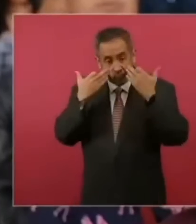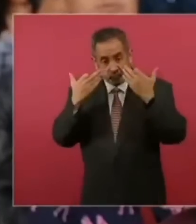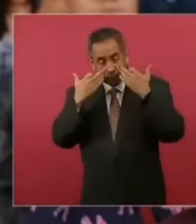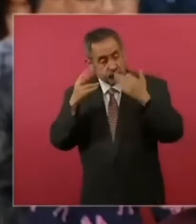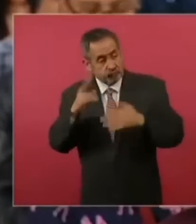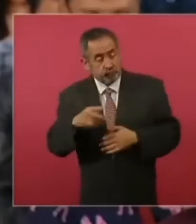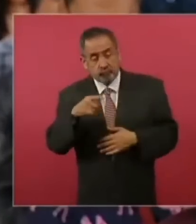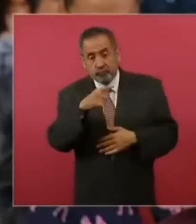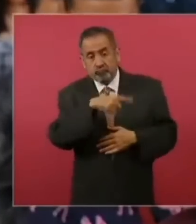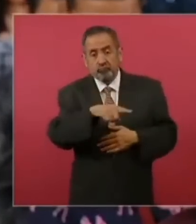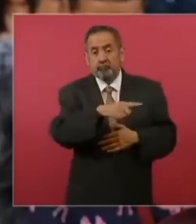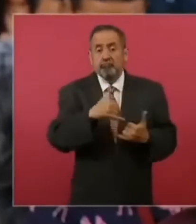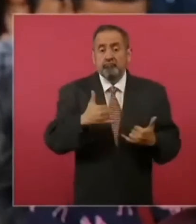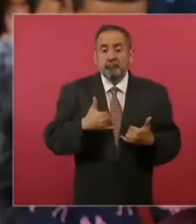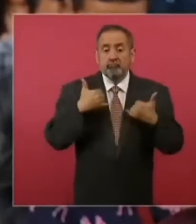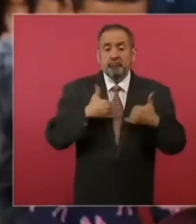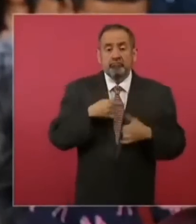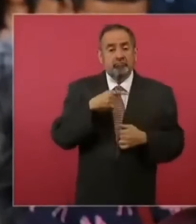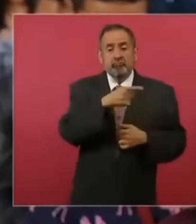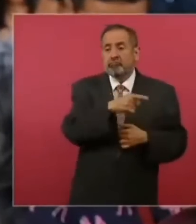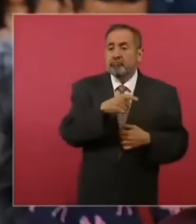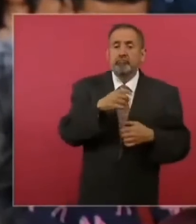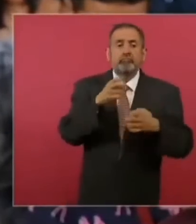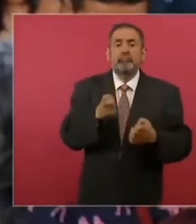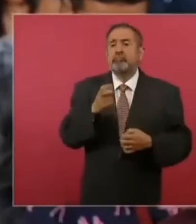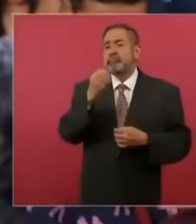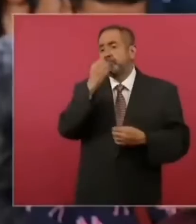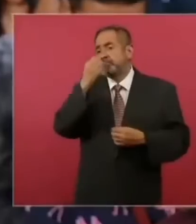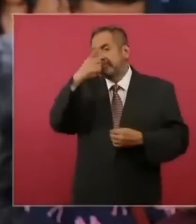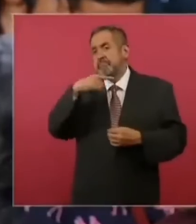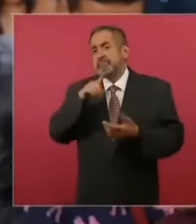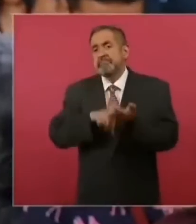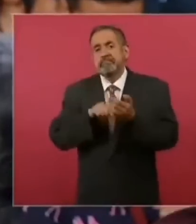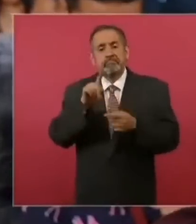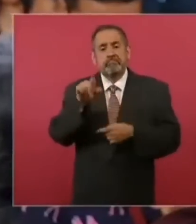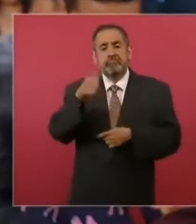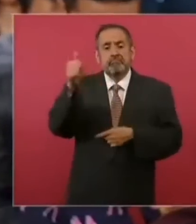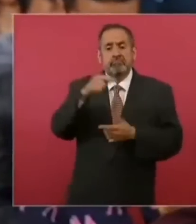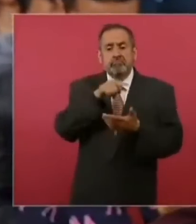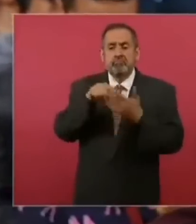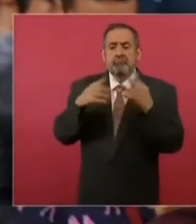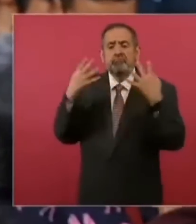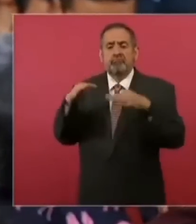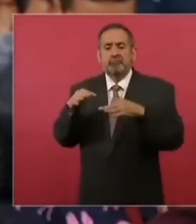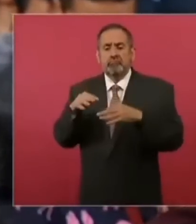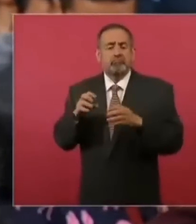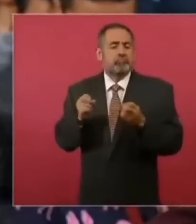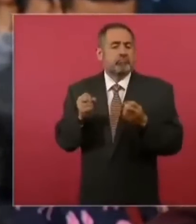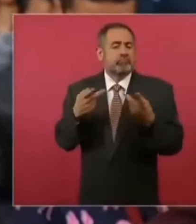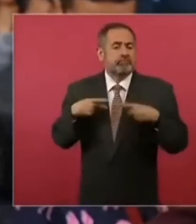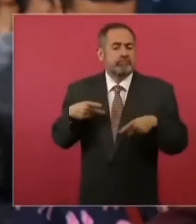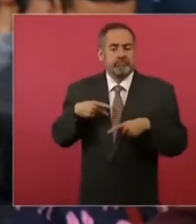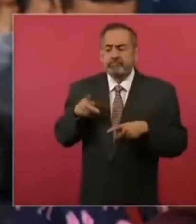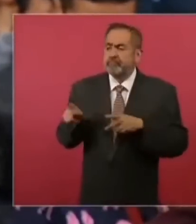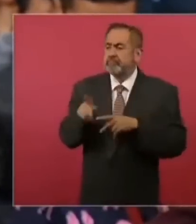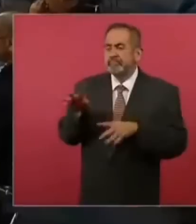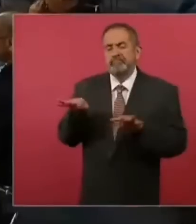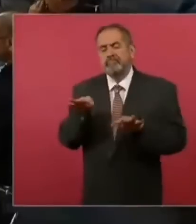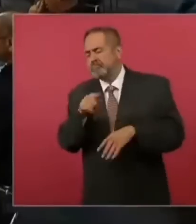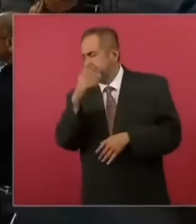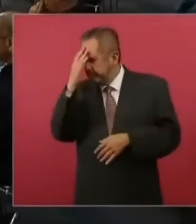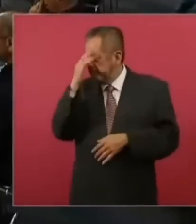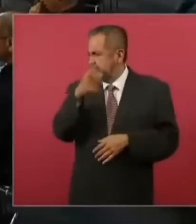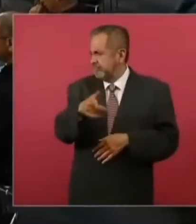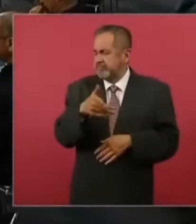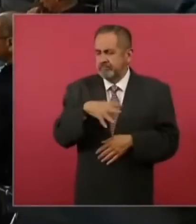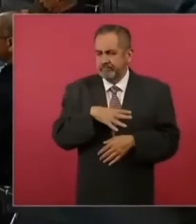jóvenes se encontraba uno cenando. Hay muchísima gente en el pueblo que los vio, mas sin